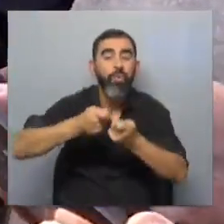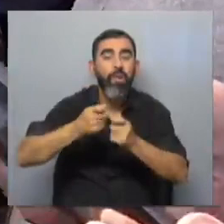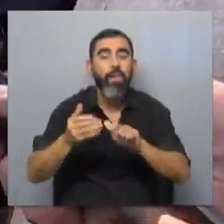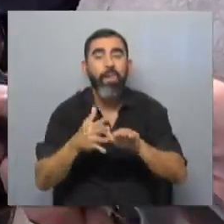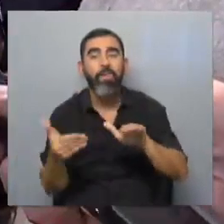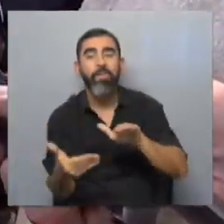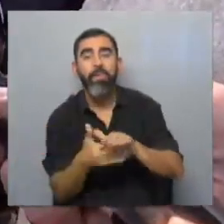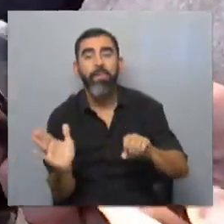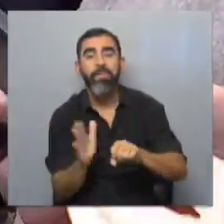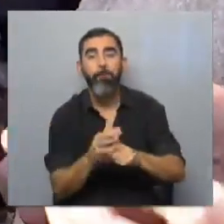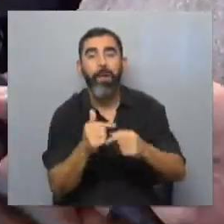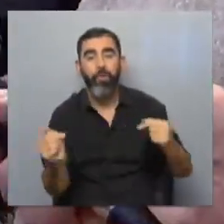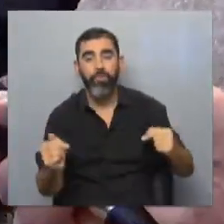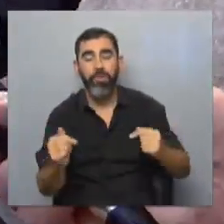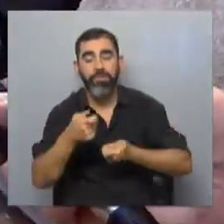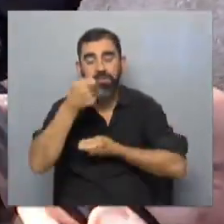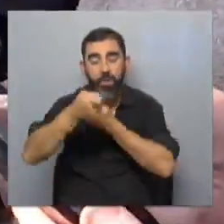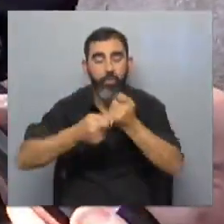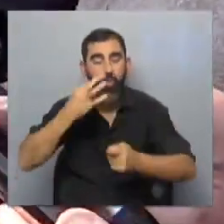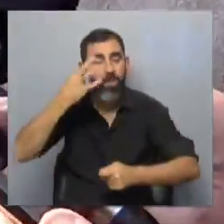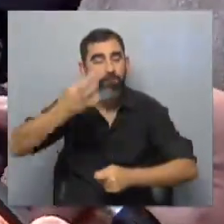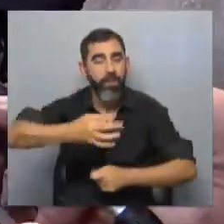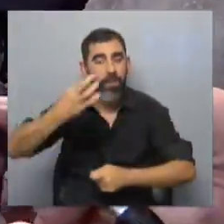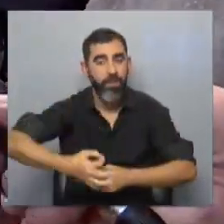la alfombra, se construye con la verdad,